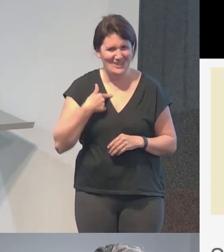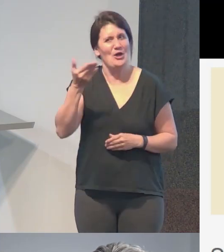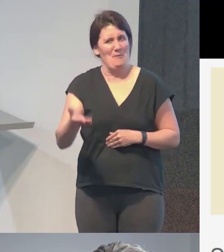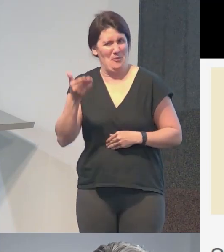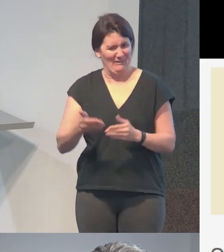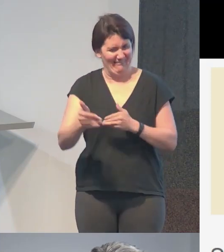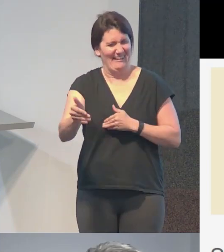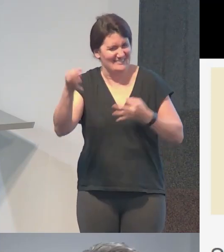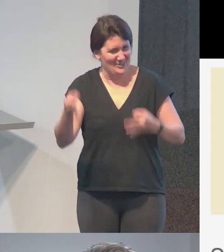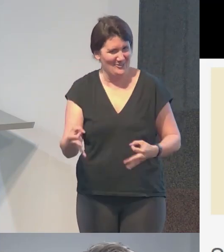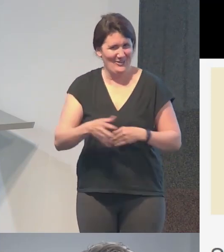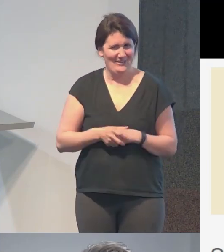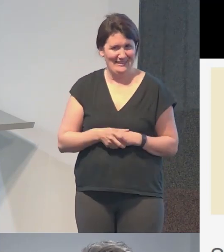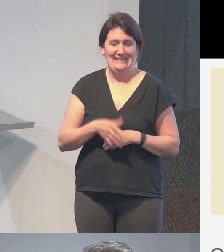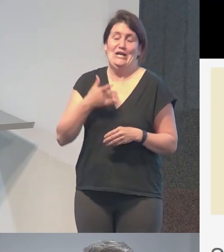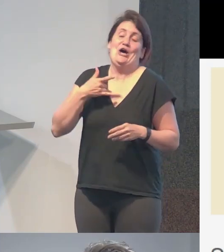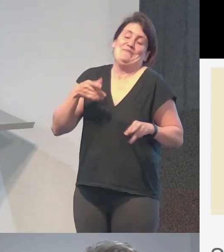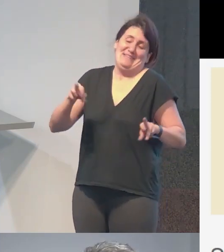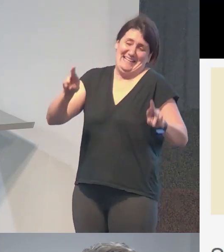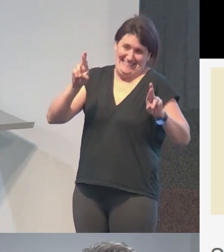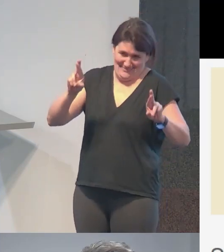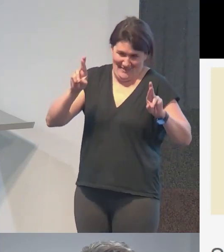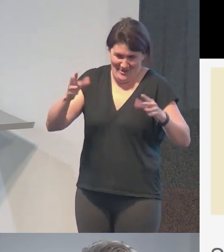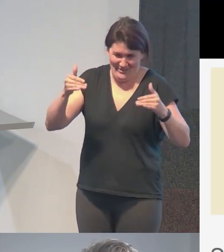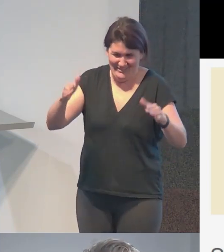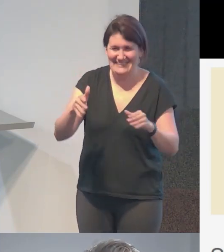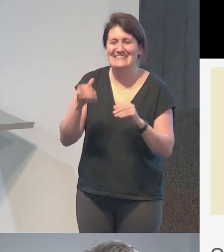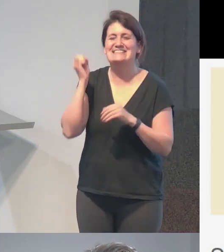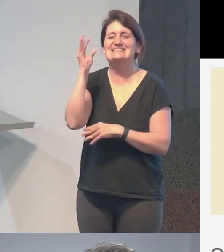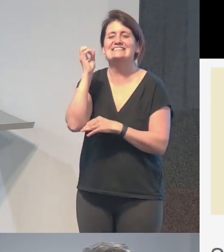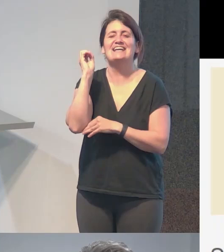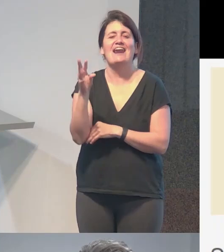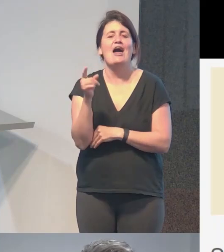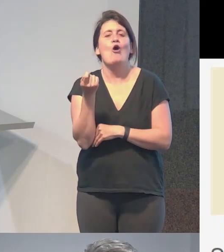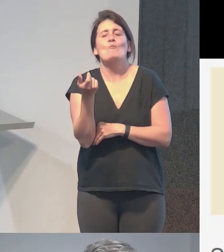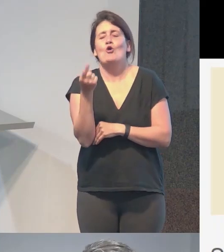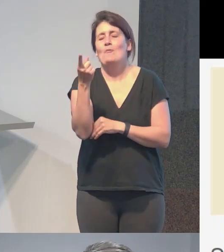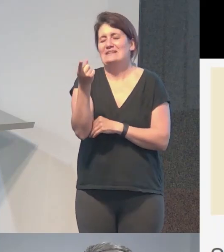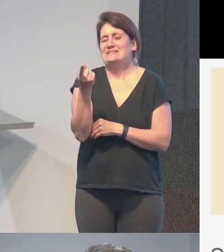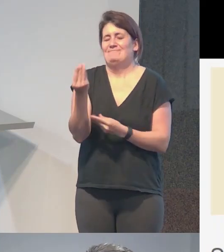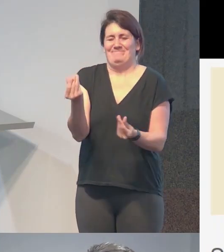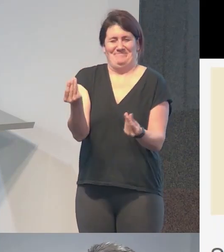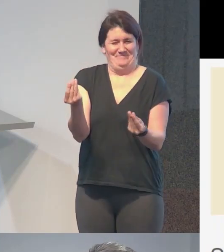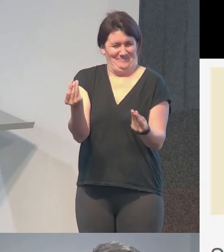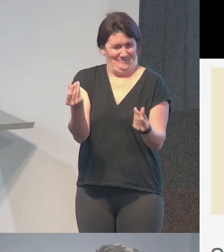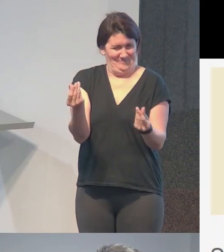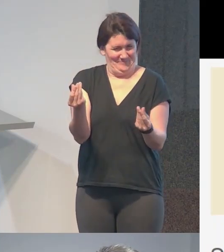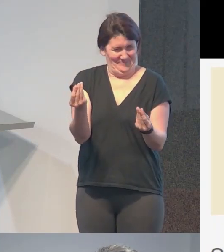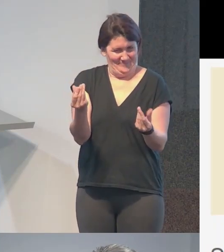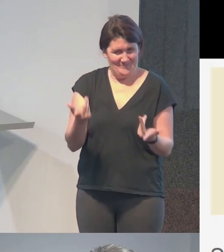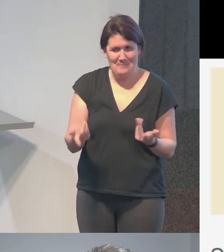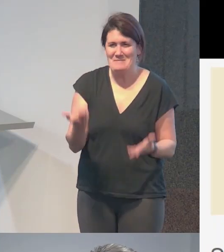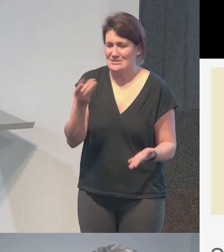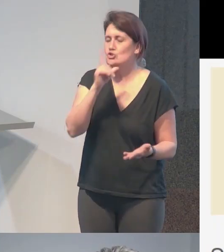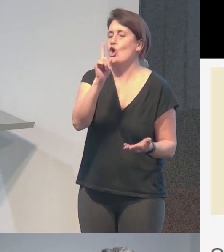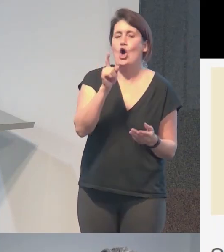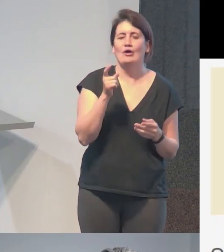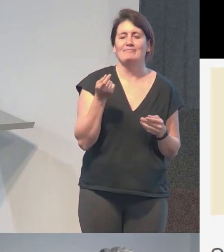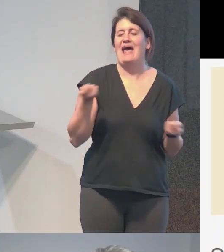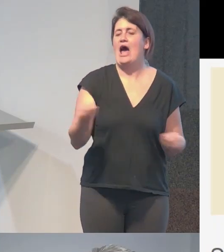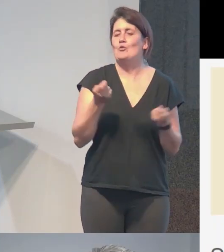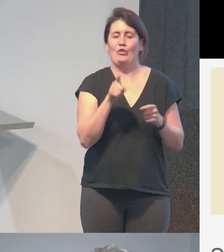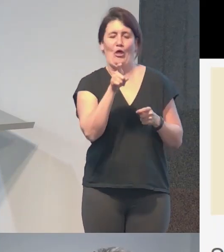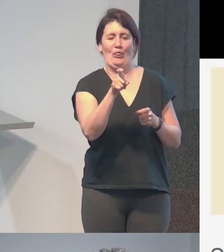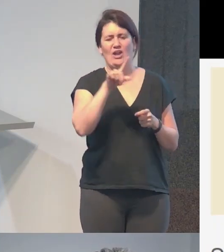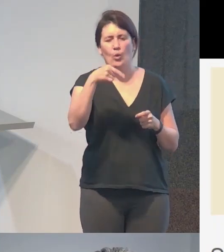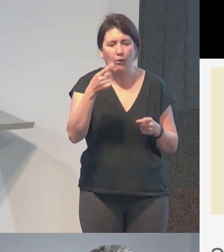día. Espero que la charla tenga un poco más de sustancia, que no sea como uno de esos anuncios clickbait de